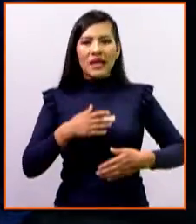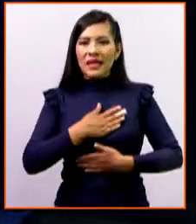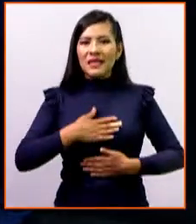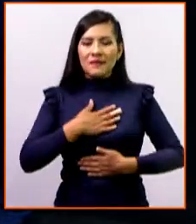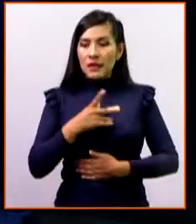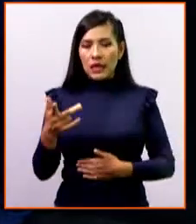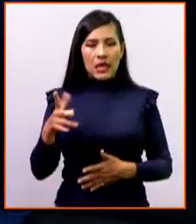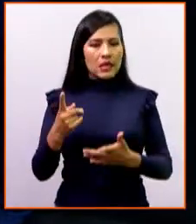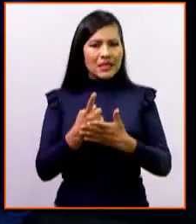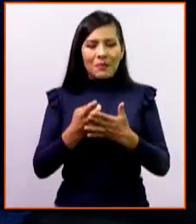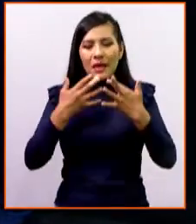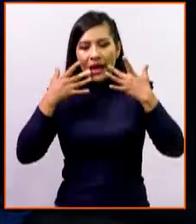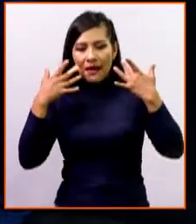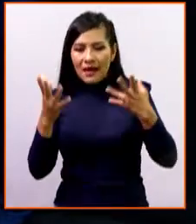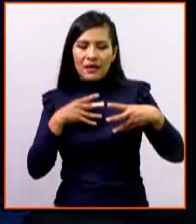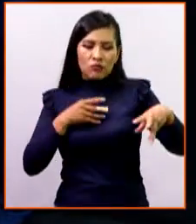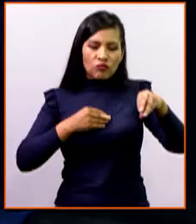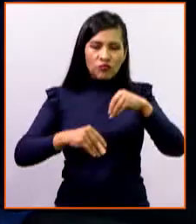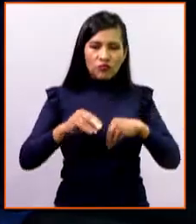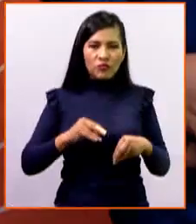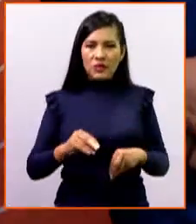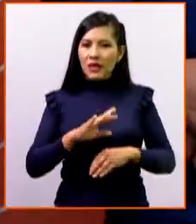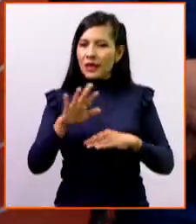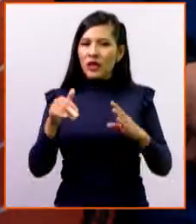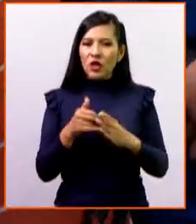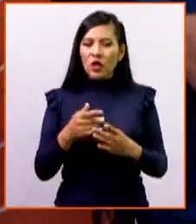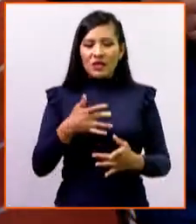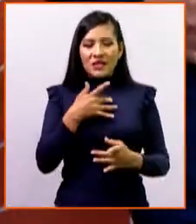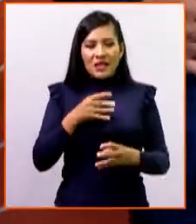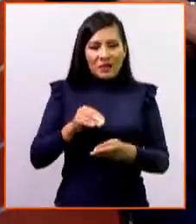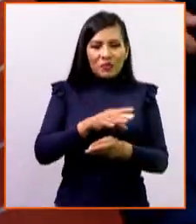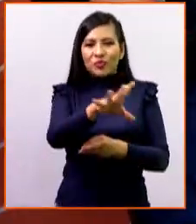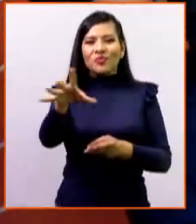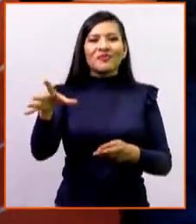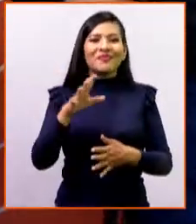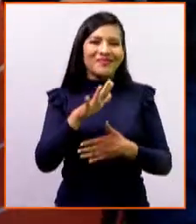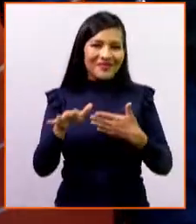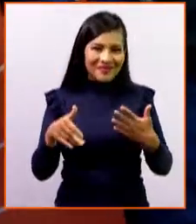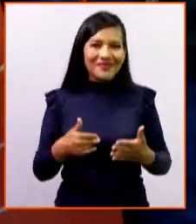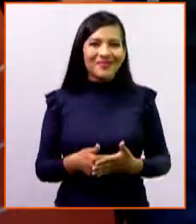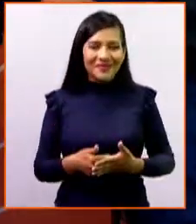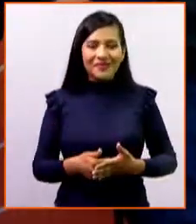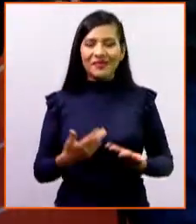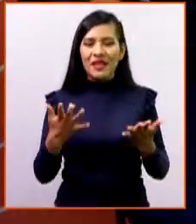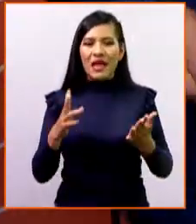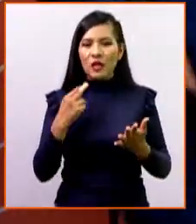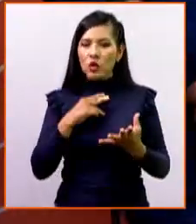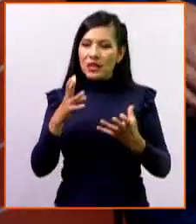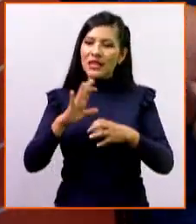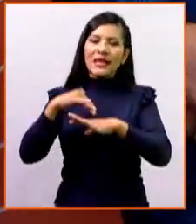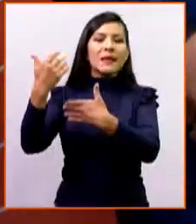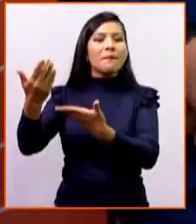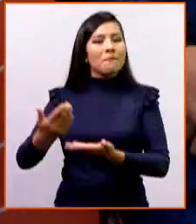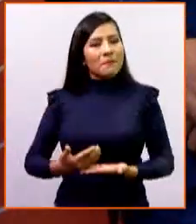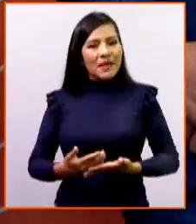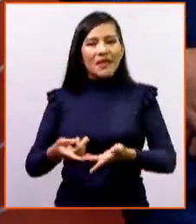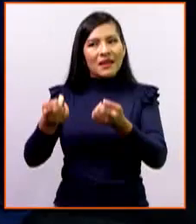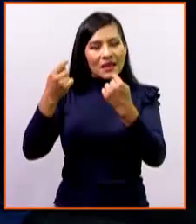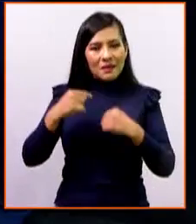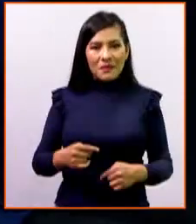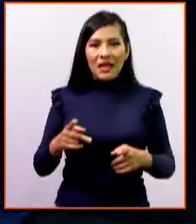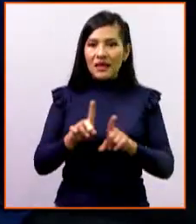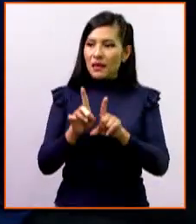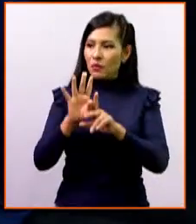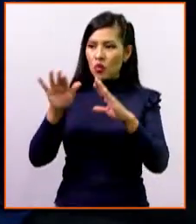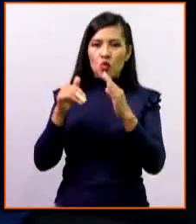una energía, tiene una alegría que te contagia absolutamente a todos, ¿no? Entonces, teníamos que tenerla acá, teníamos que tener a toda la banda